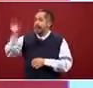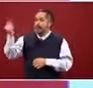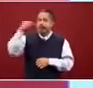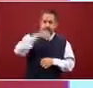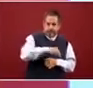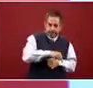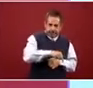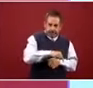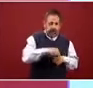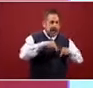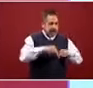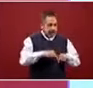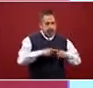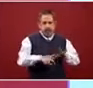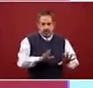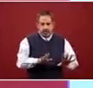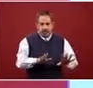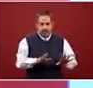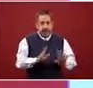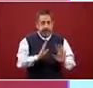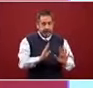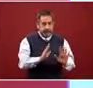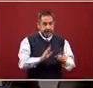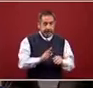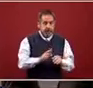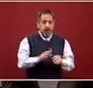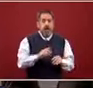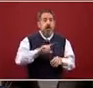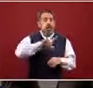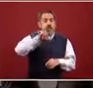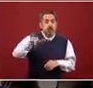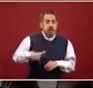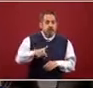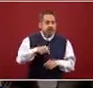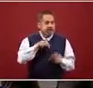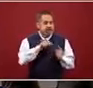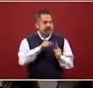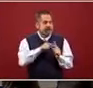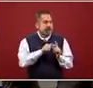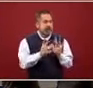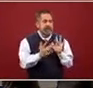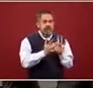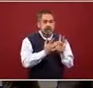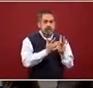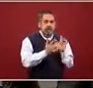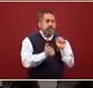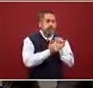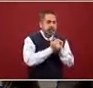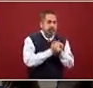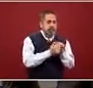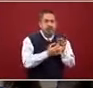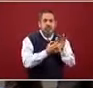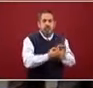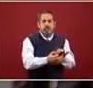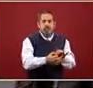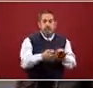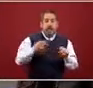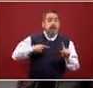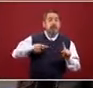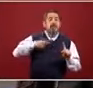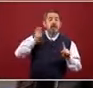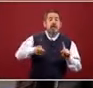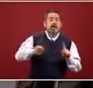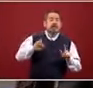exterior y regresaron. Posteriormente se agregó otro tipo de relación con la importación, que es